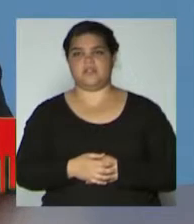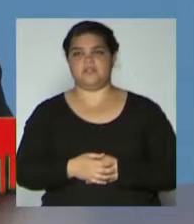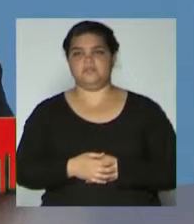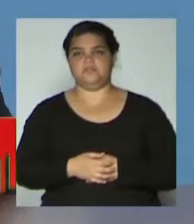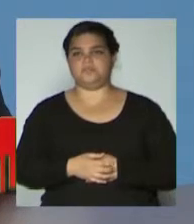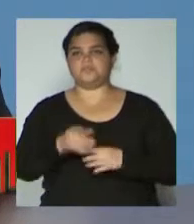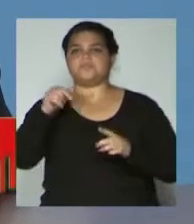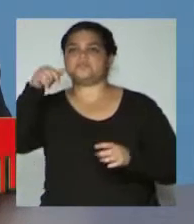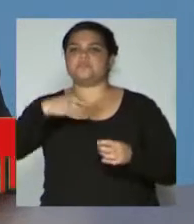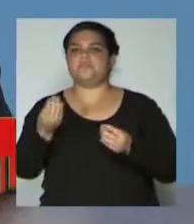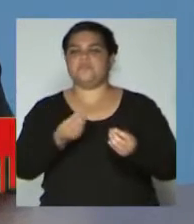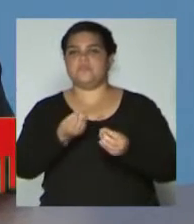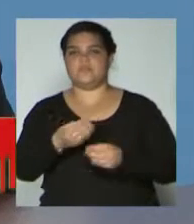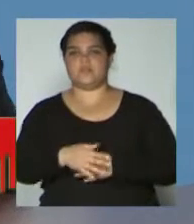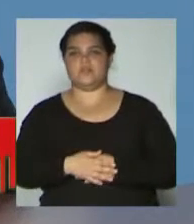que sin duda